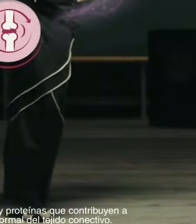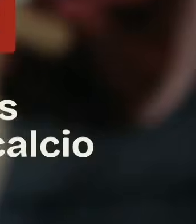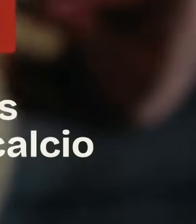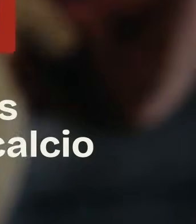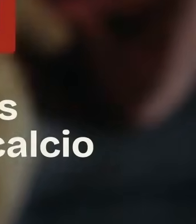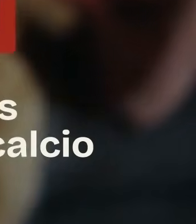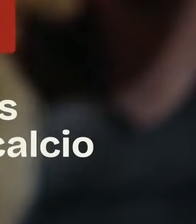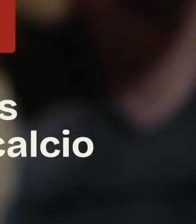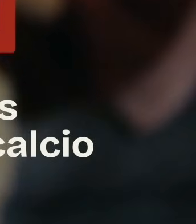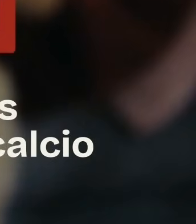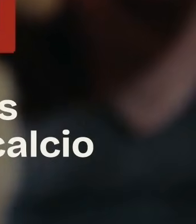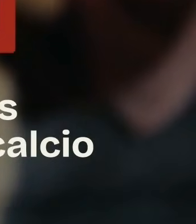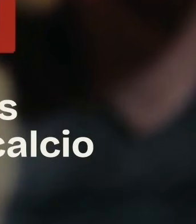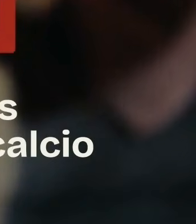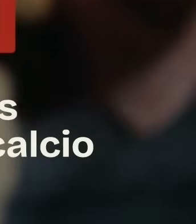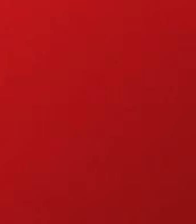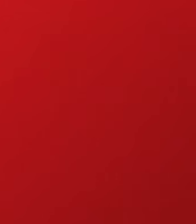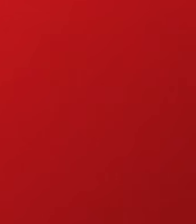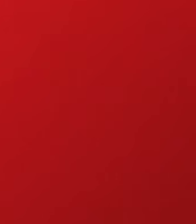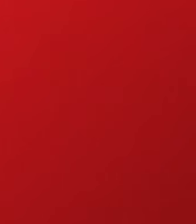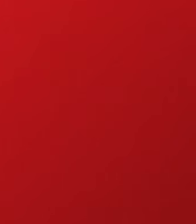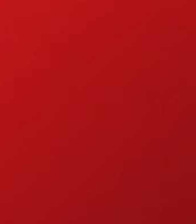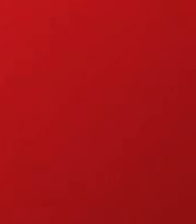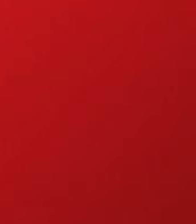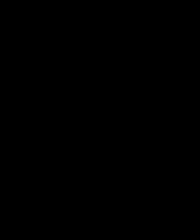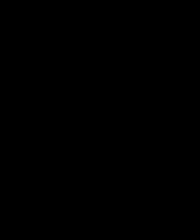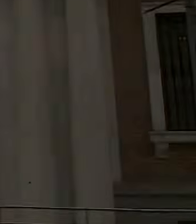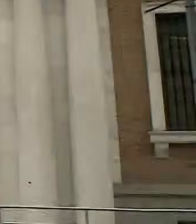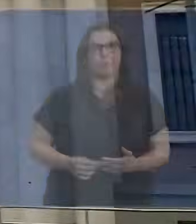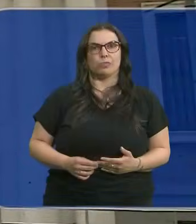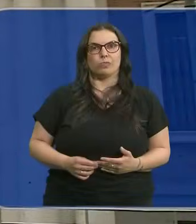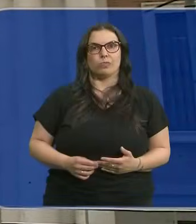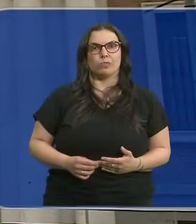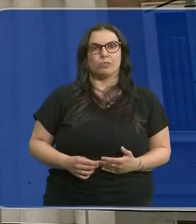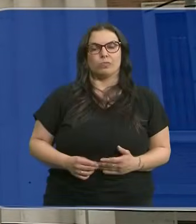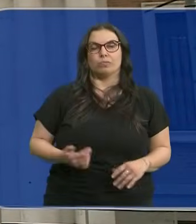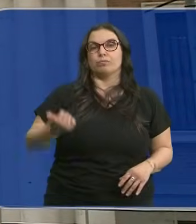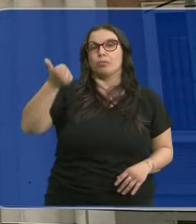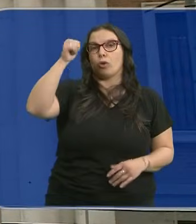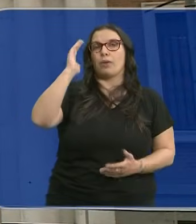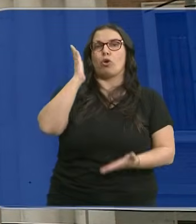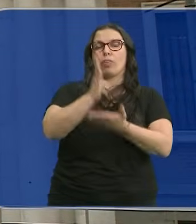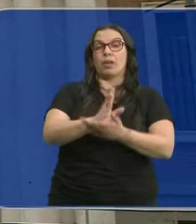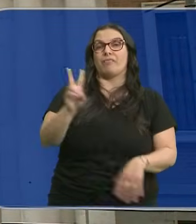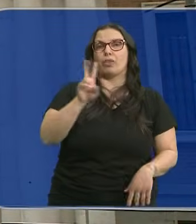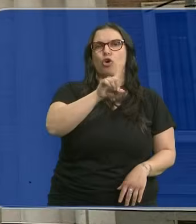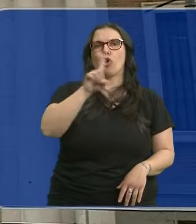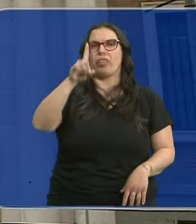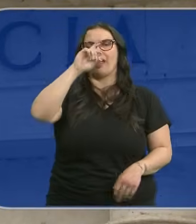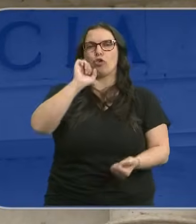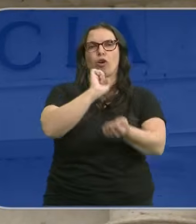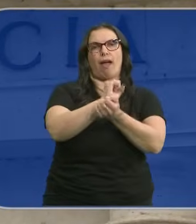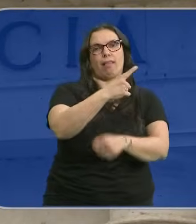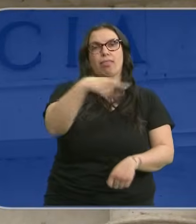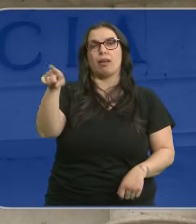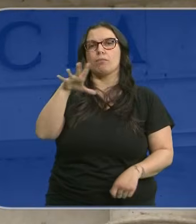articulaciones. Mucho más que una leche calcio. Un hombre ha sido condenado en Valladolid a 11 años de